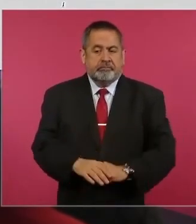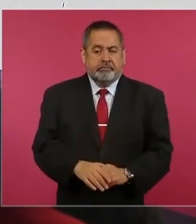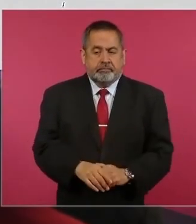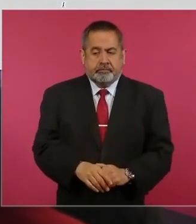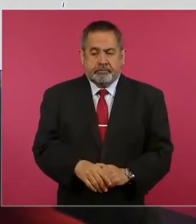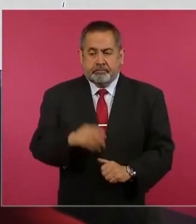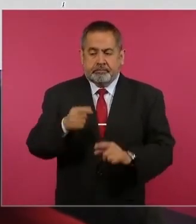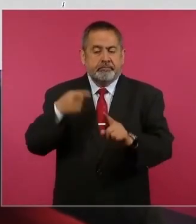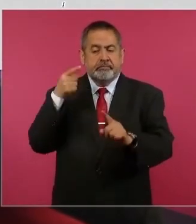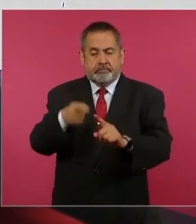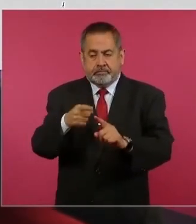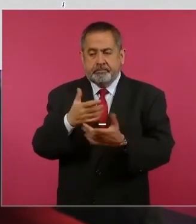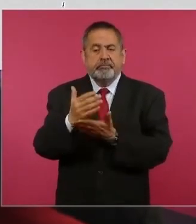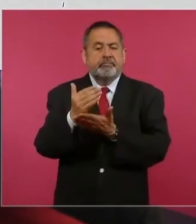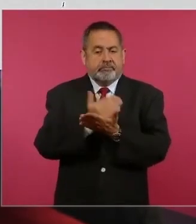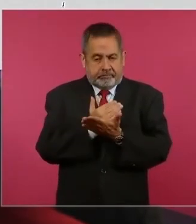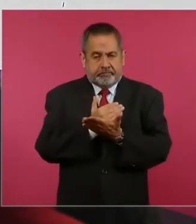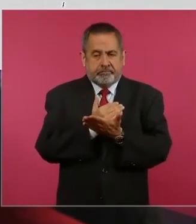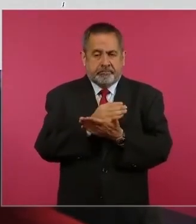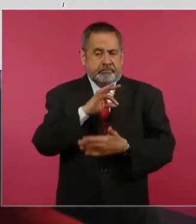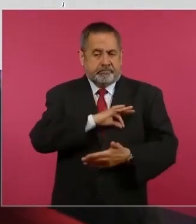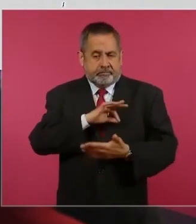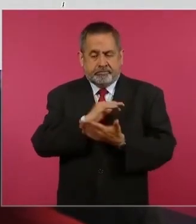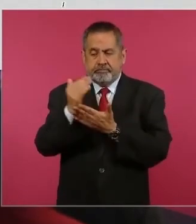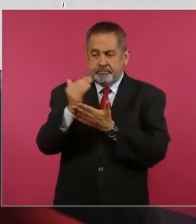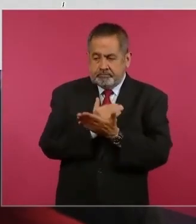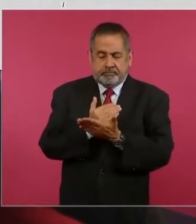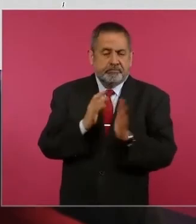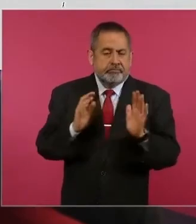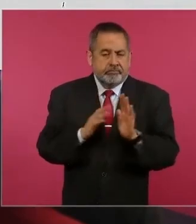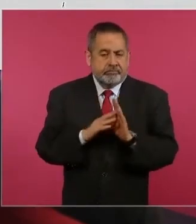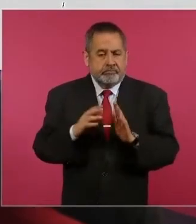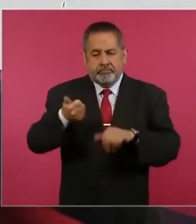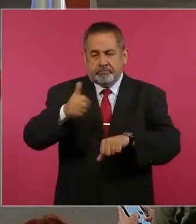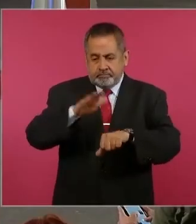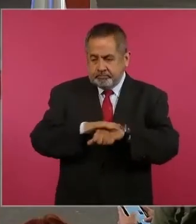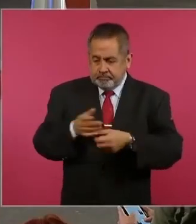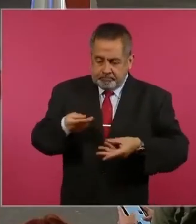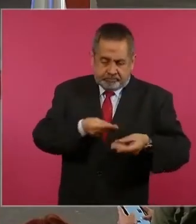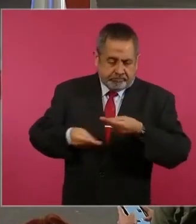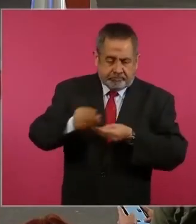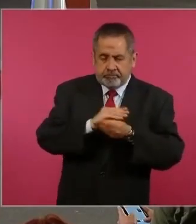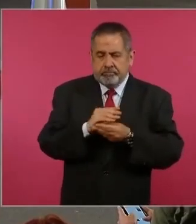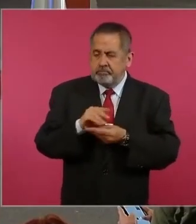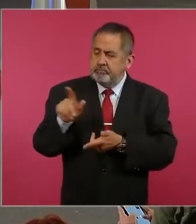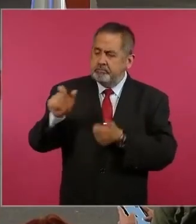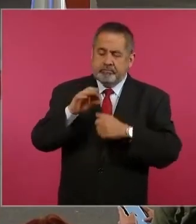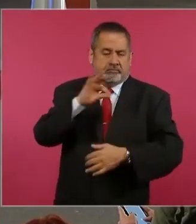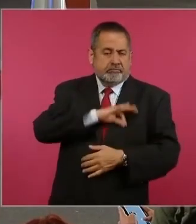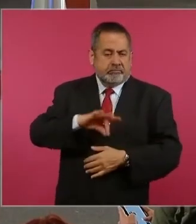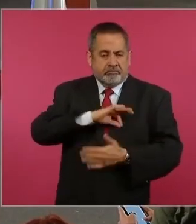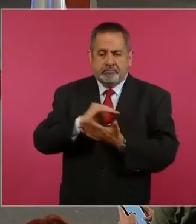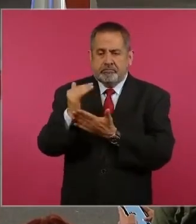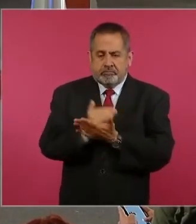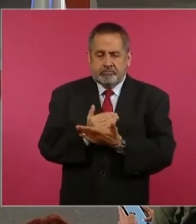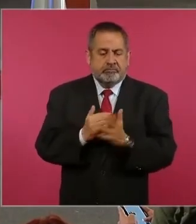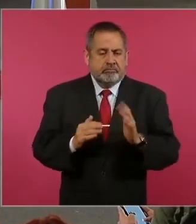Es decir, se redujo el cobro de comisiones por administrar las pensiones.